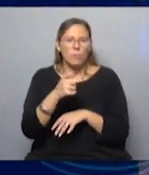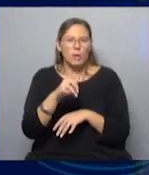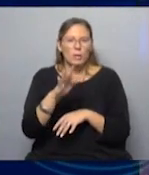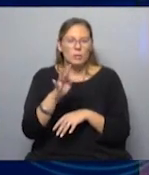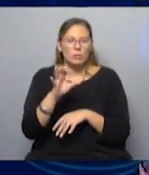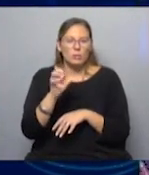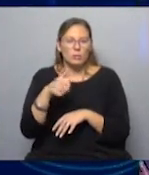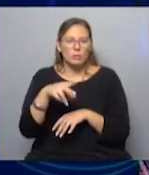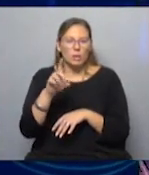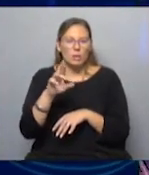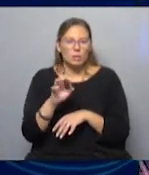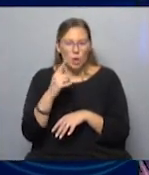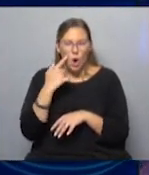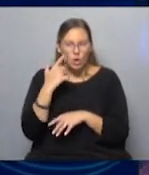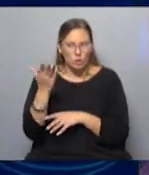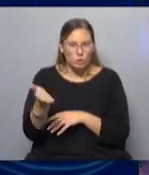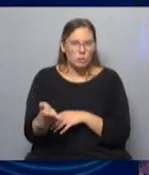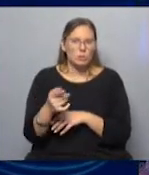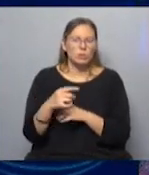mucha popularidad